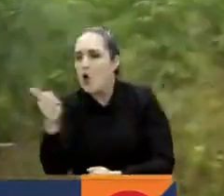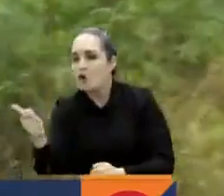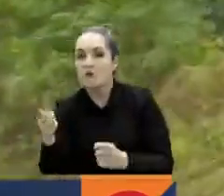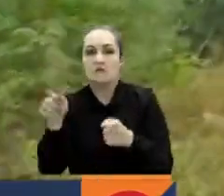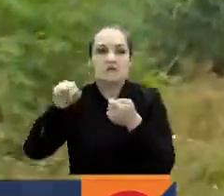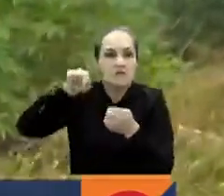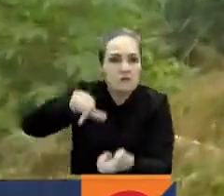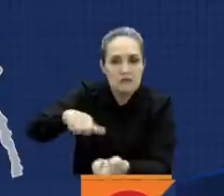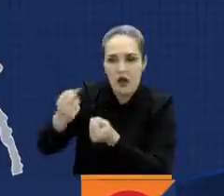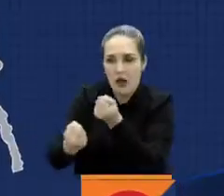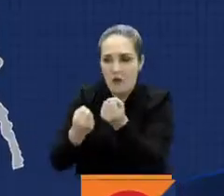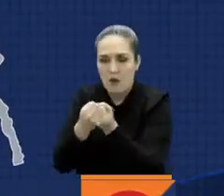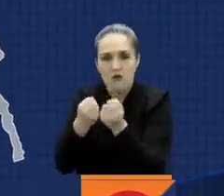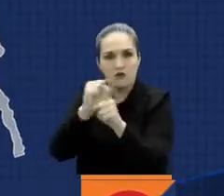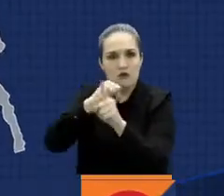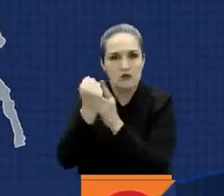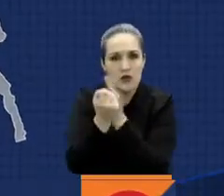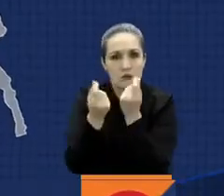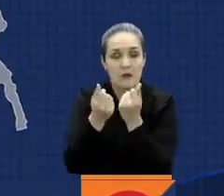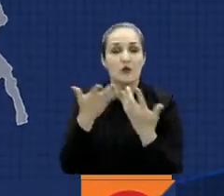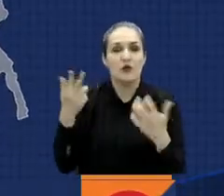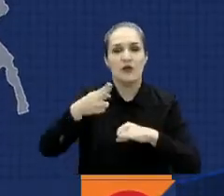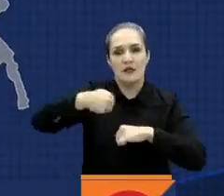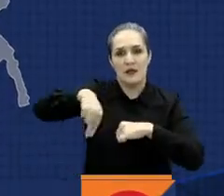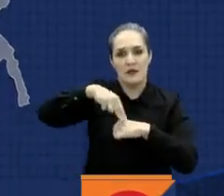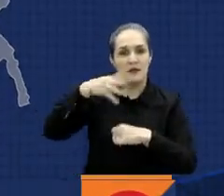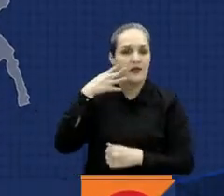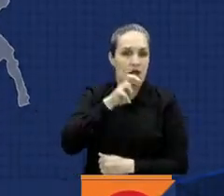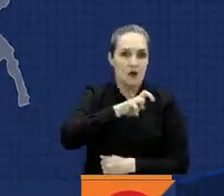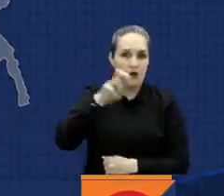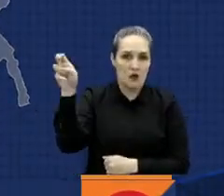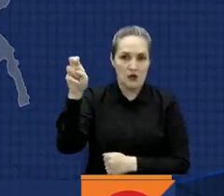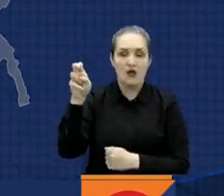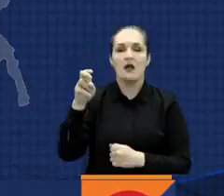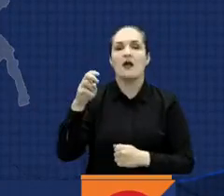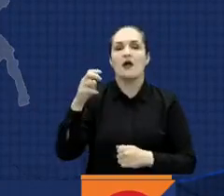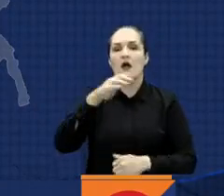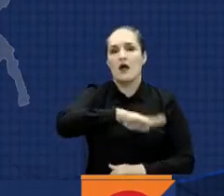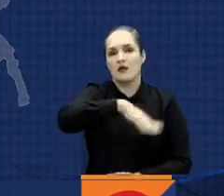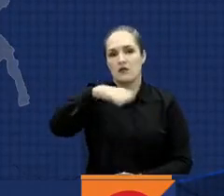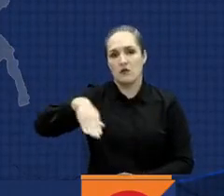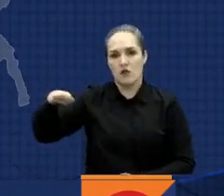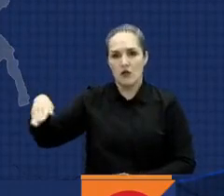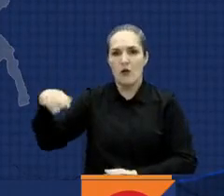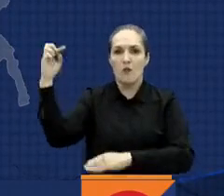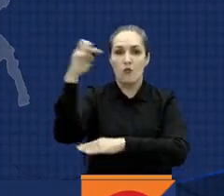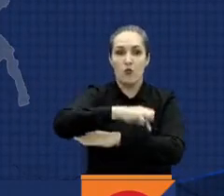sociales, políticos. Nariño, Norte de Santander, Antioquia y Putumayo son los departamentos con el mayor número de cultivos ilícitos.